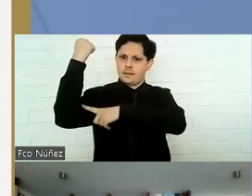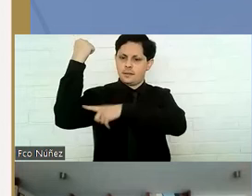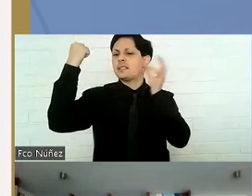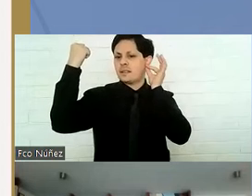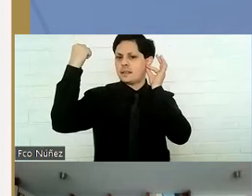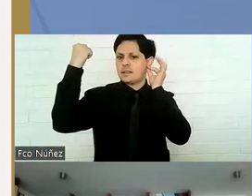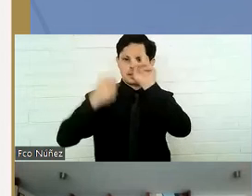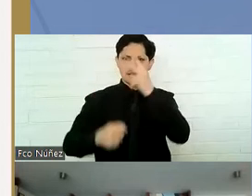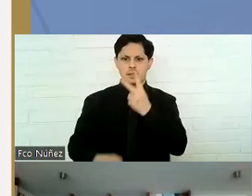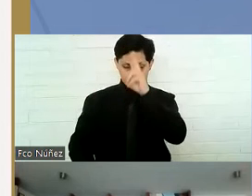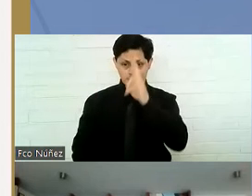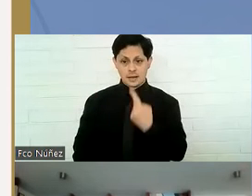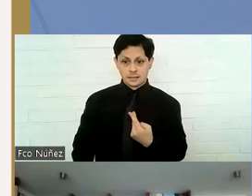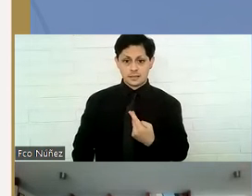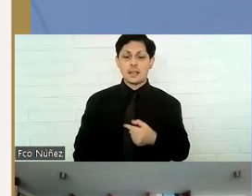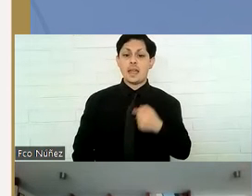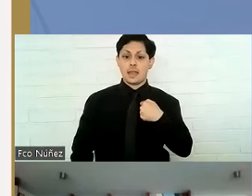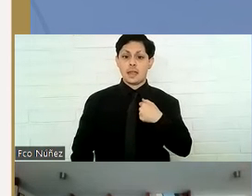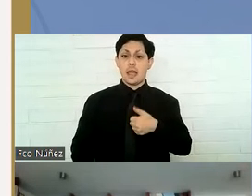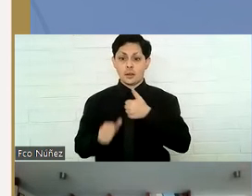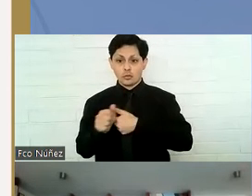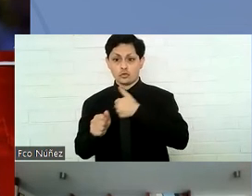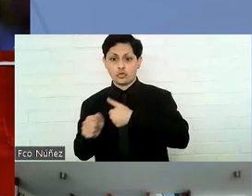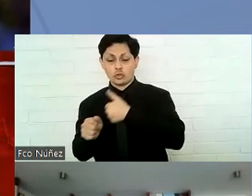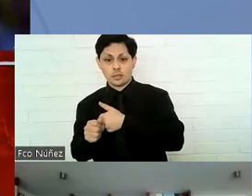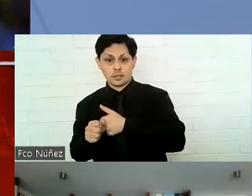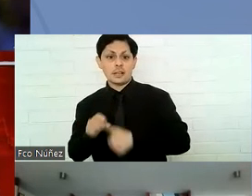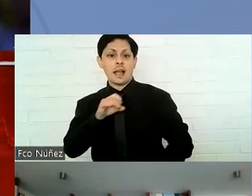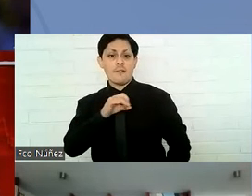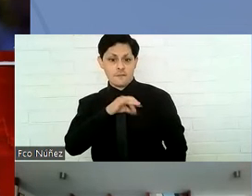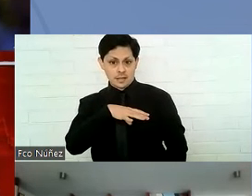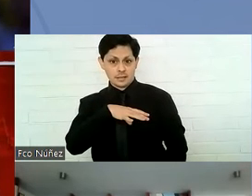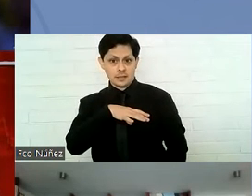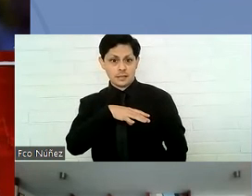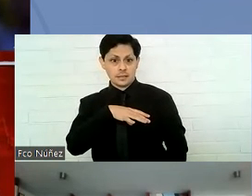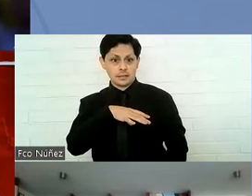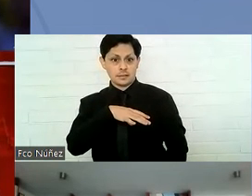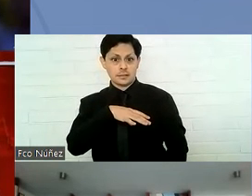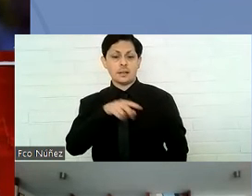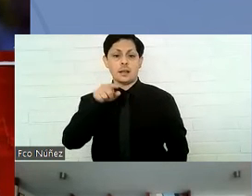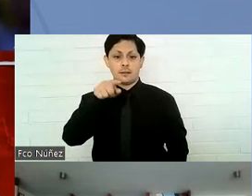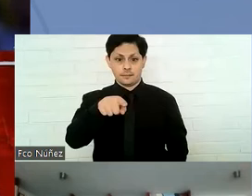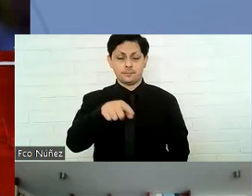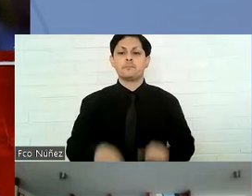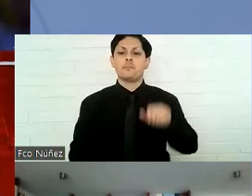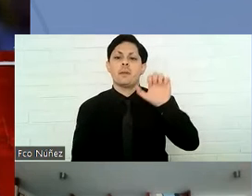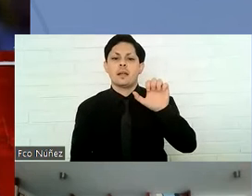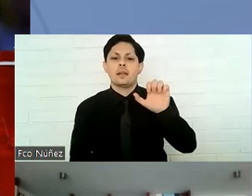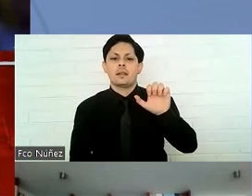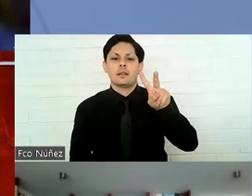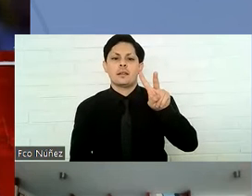transeccional y es consejera de Tenemos que Hablar de Chile. Aquí tenemos a Evelyn Glennie, que es